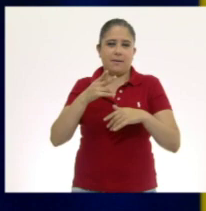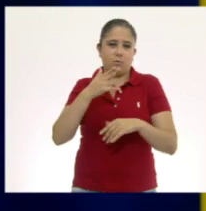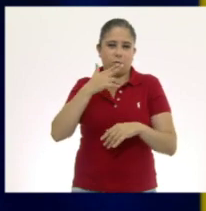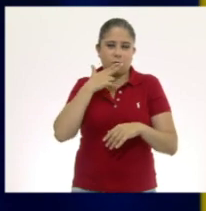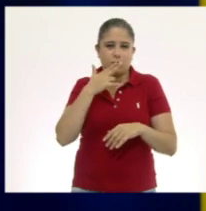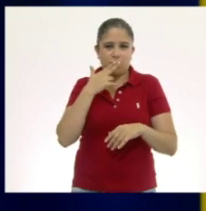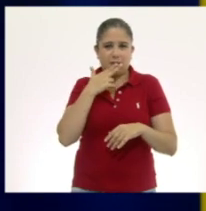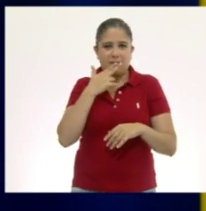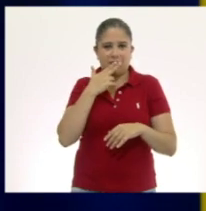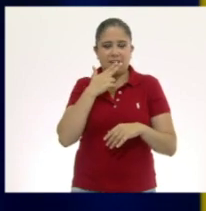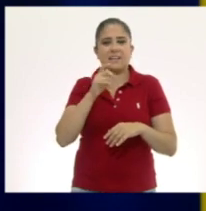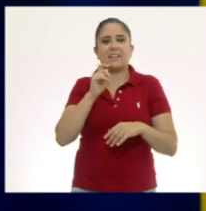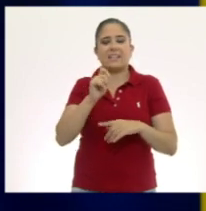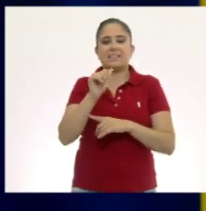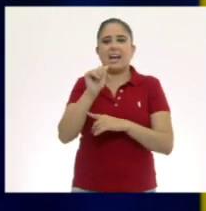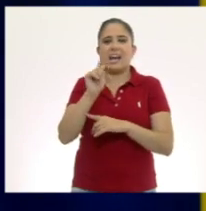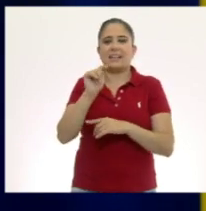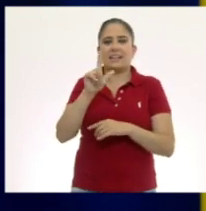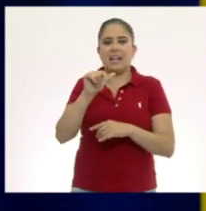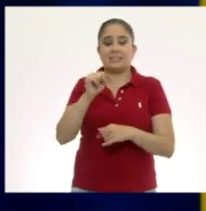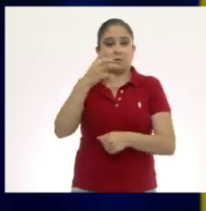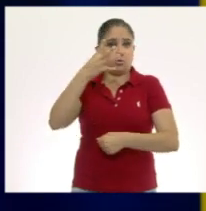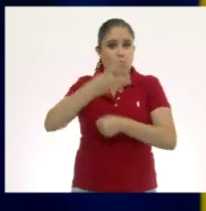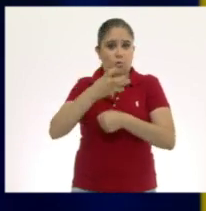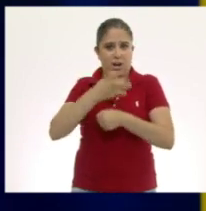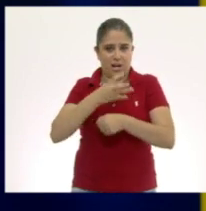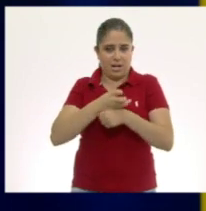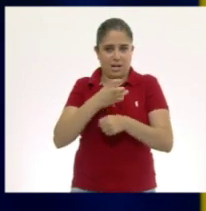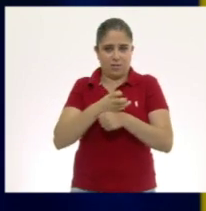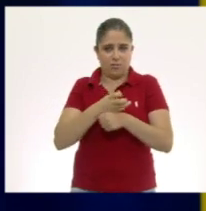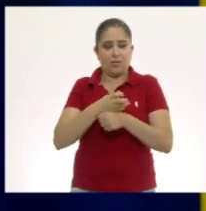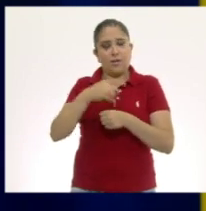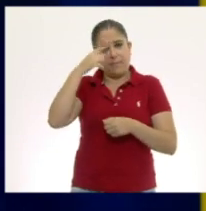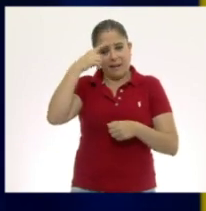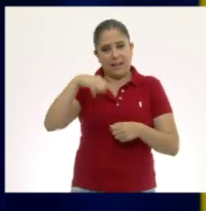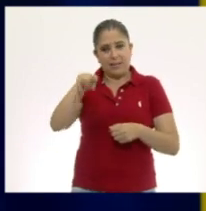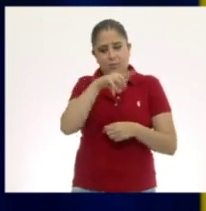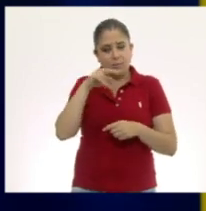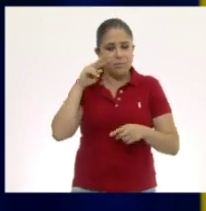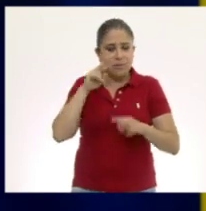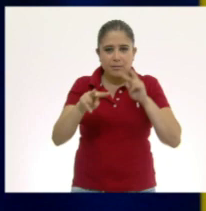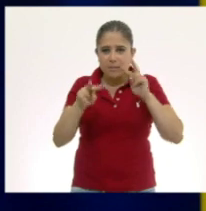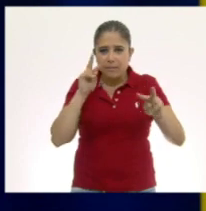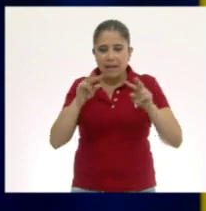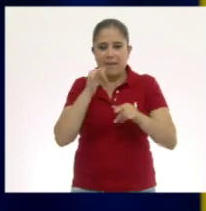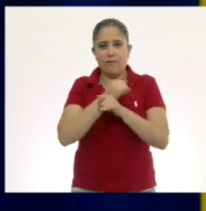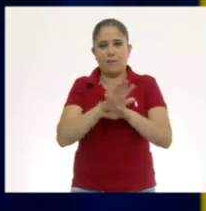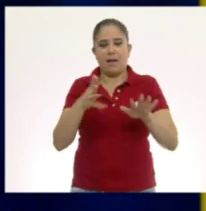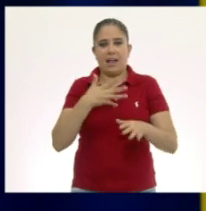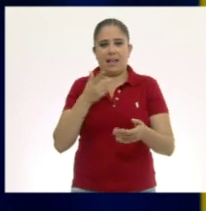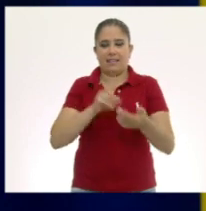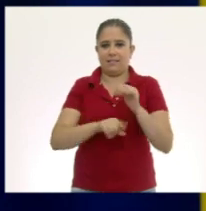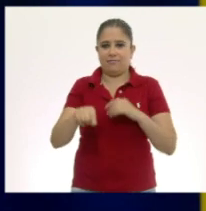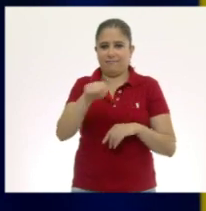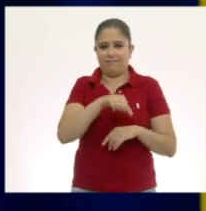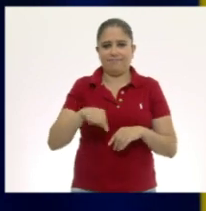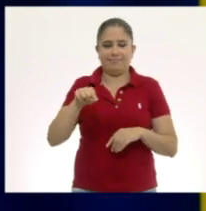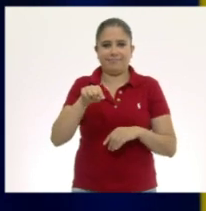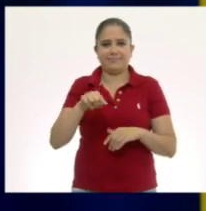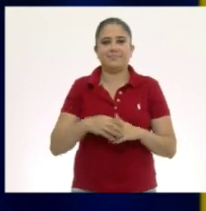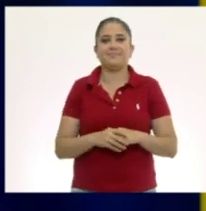que es del Atlas de cuarto grado, para que podamos ir viendo alguna información que ahí vamos a